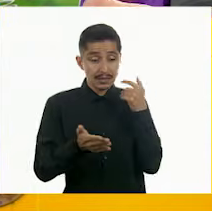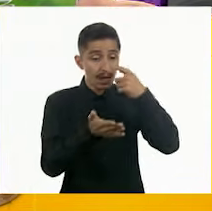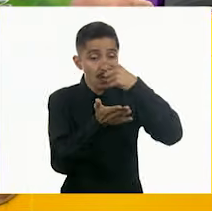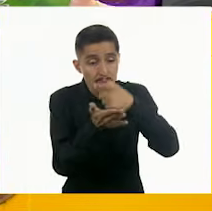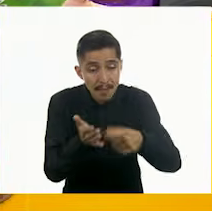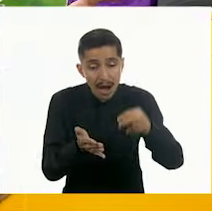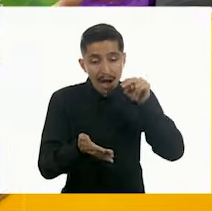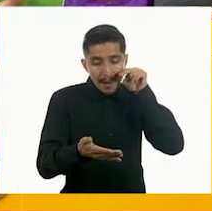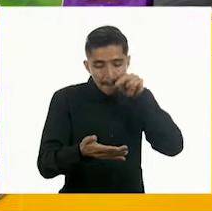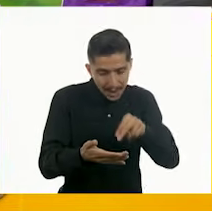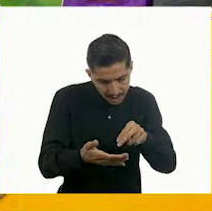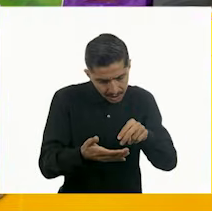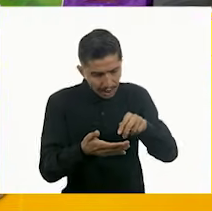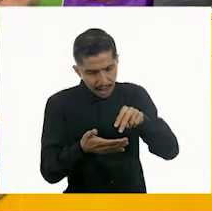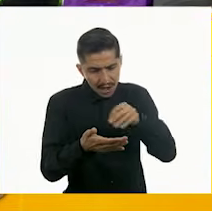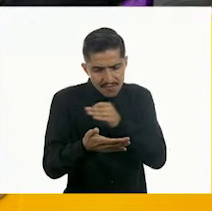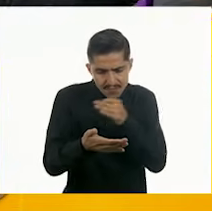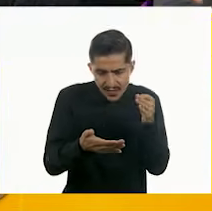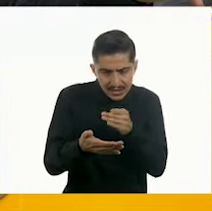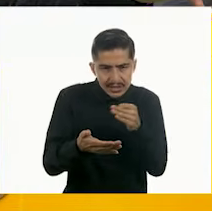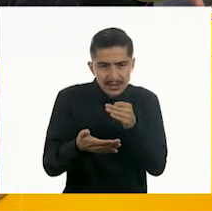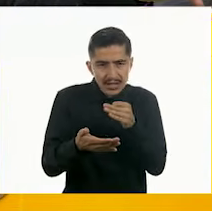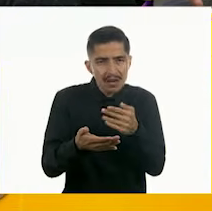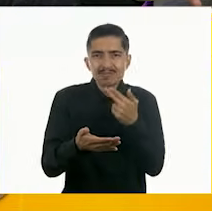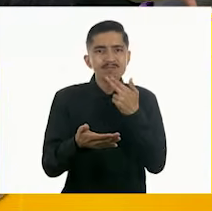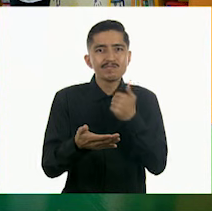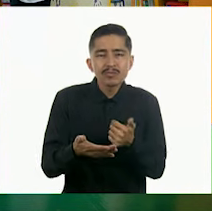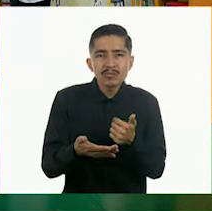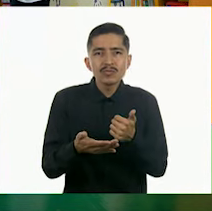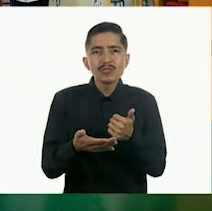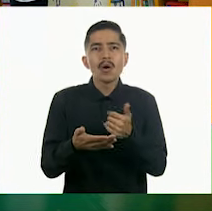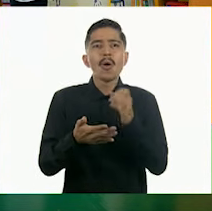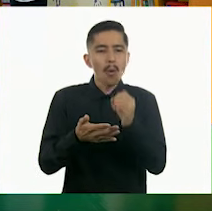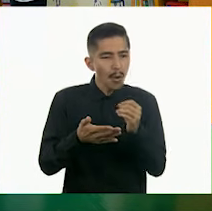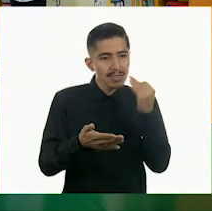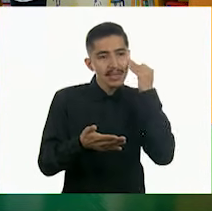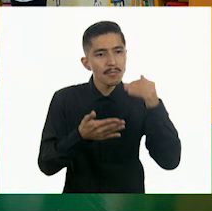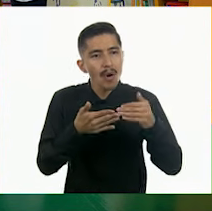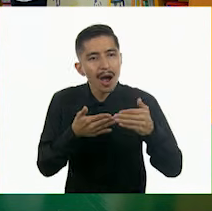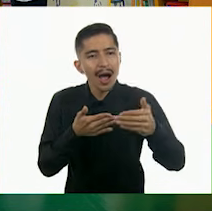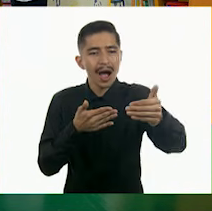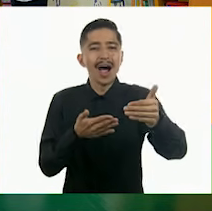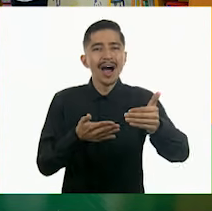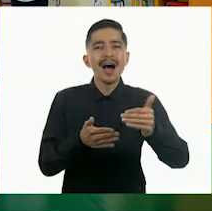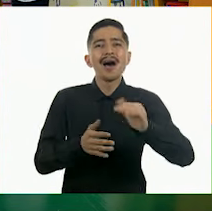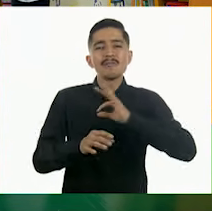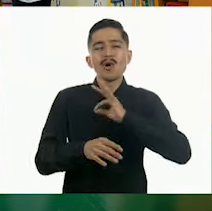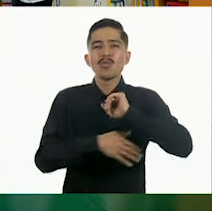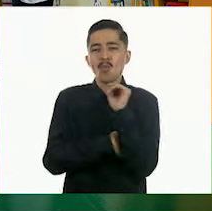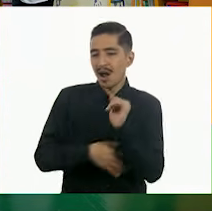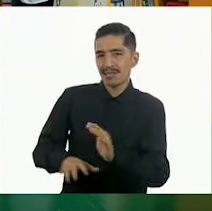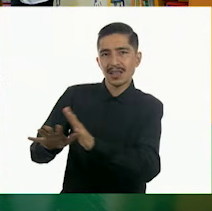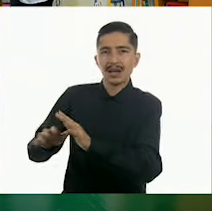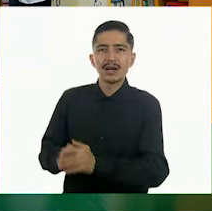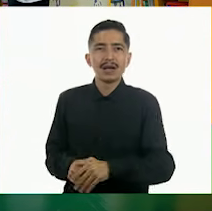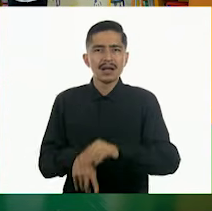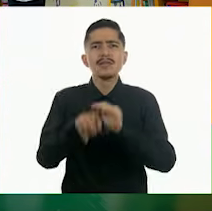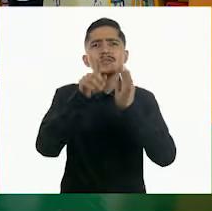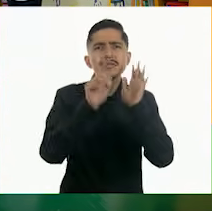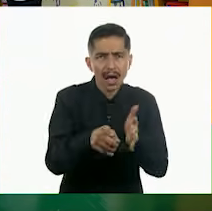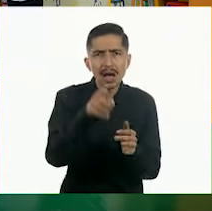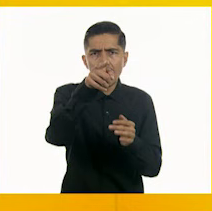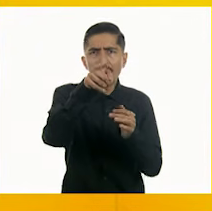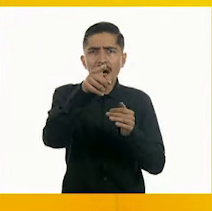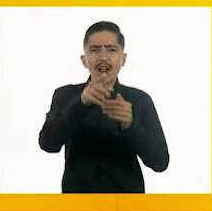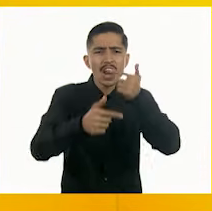entonces tengamos un periodo más largo de conservación de los alimentos. conservar los alimentos. ¿Te ha tocado beberte un vaso con